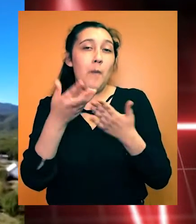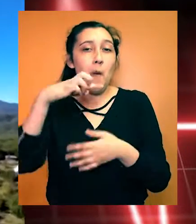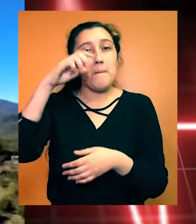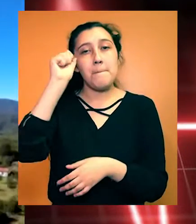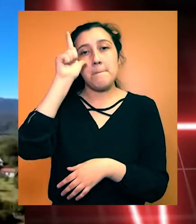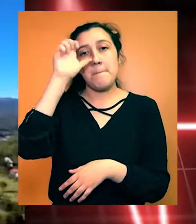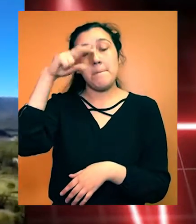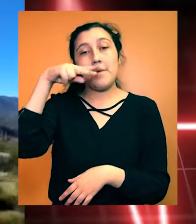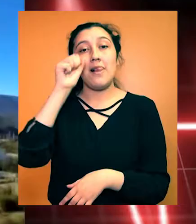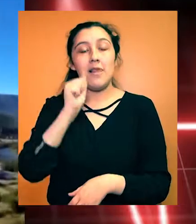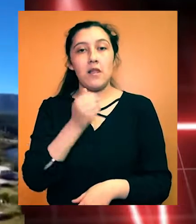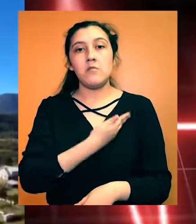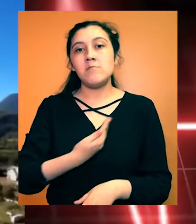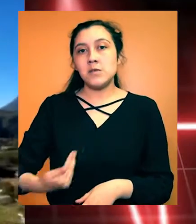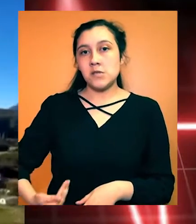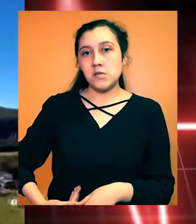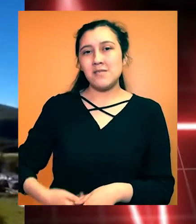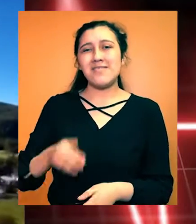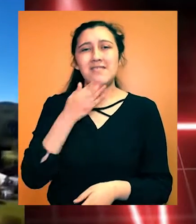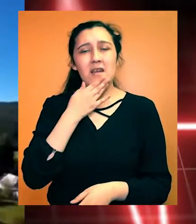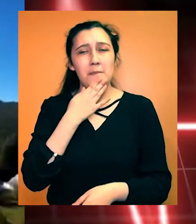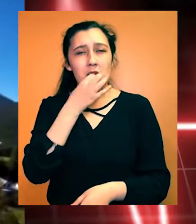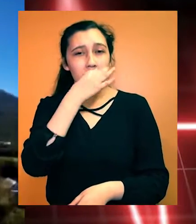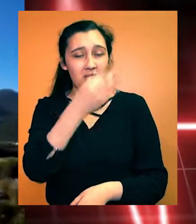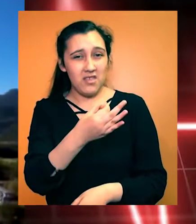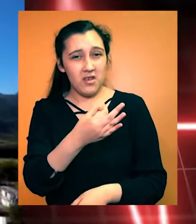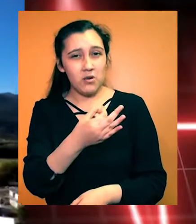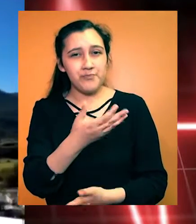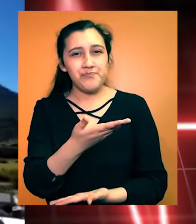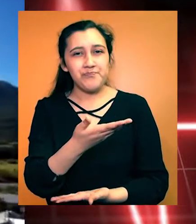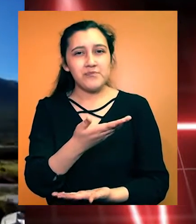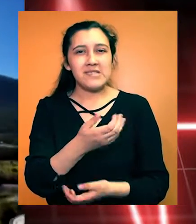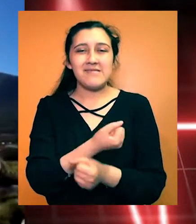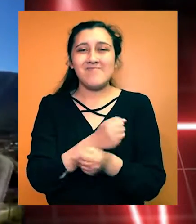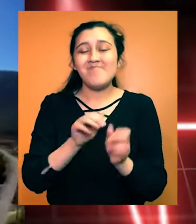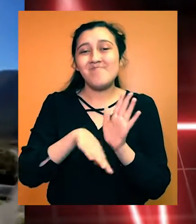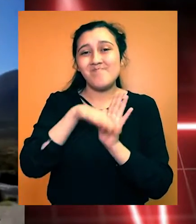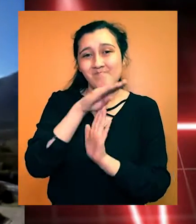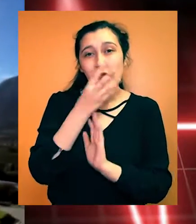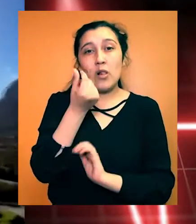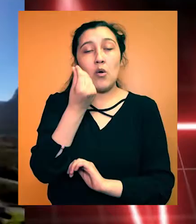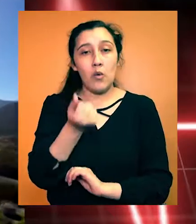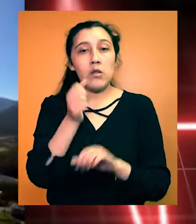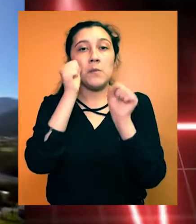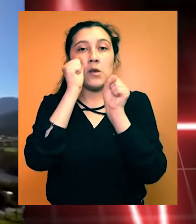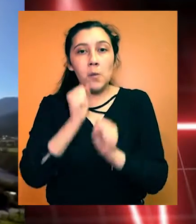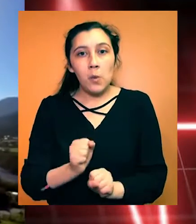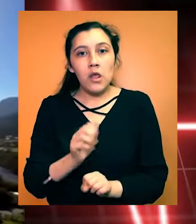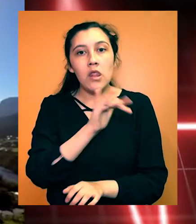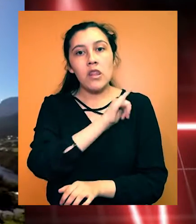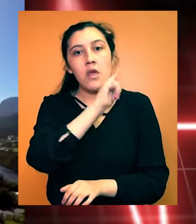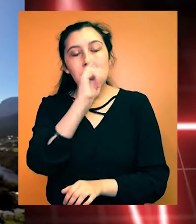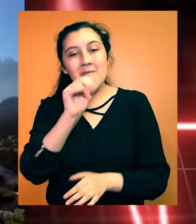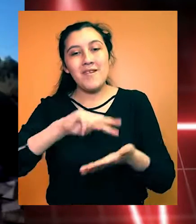del Consejo Regional, Fernando Hernández, también lamentó la medida de aumentar los costos para el turista de larga distancia, lo que puede repercutir, dijo,